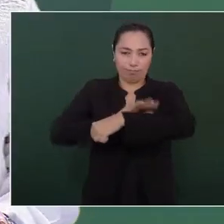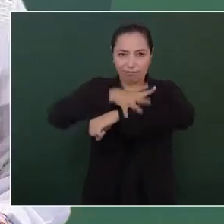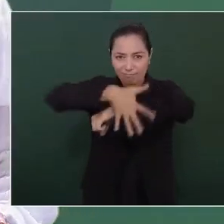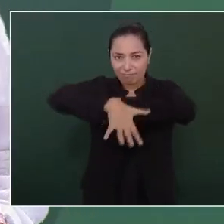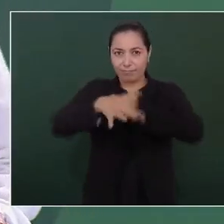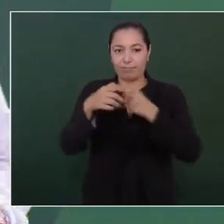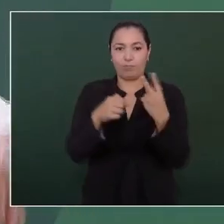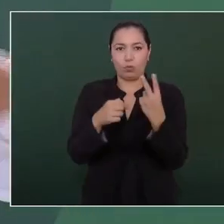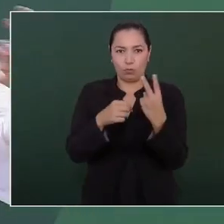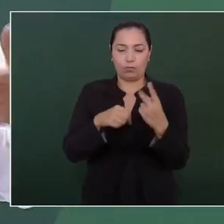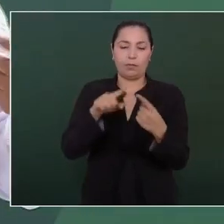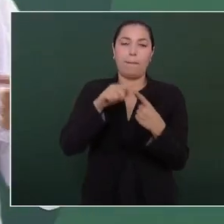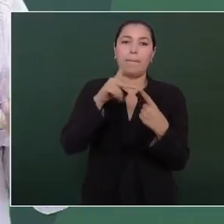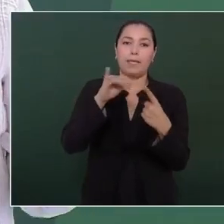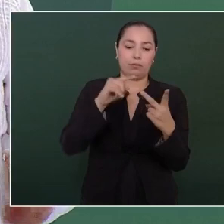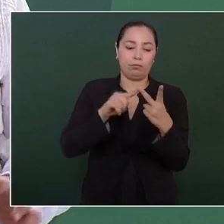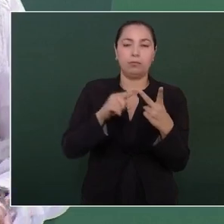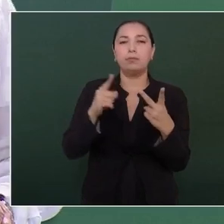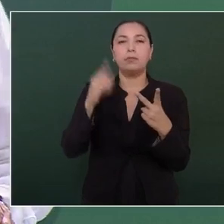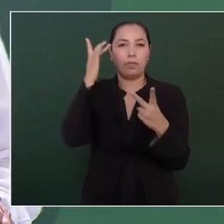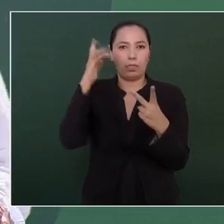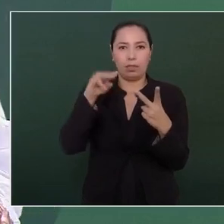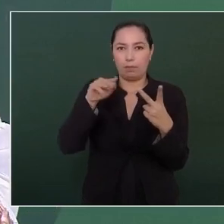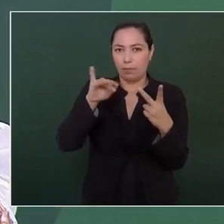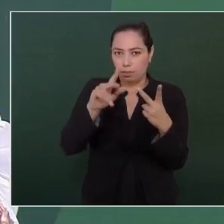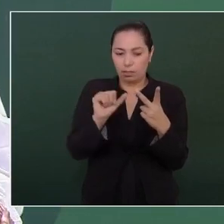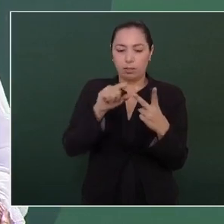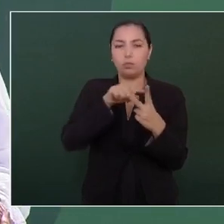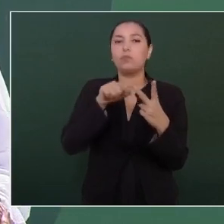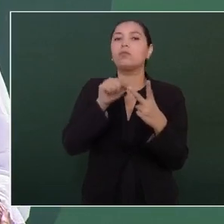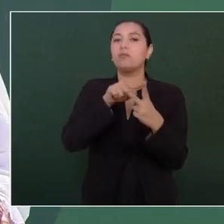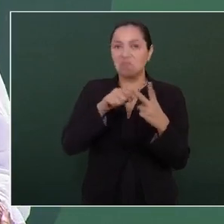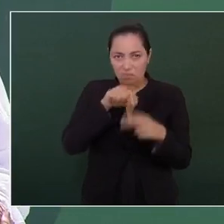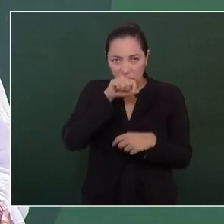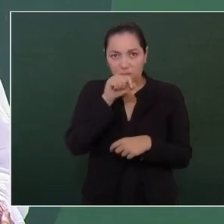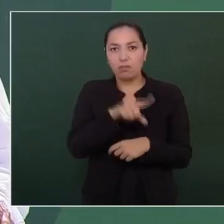Santa María, van a tener también